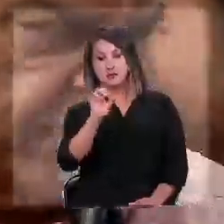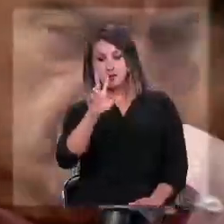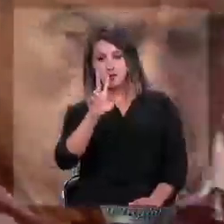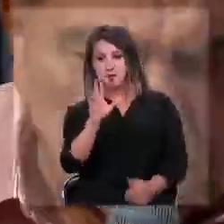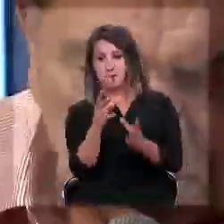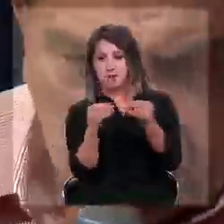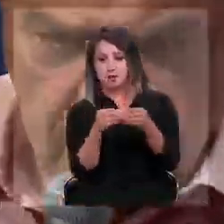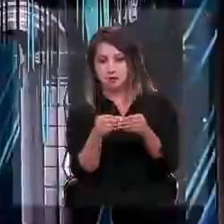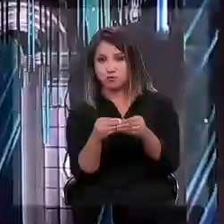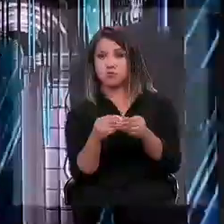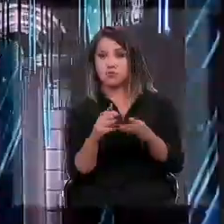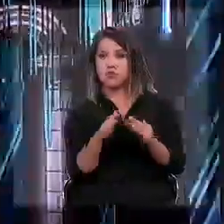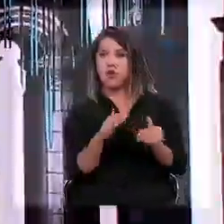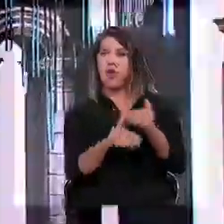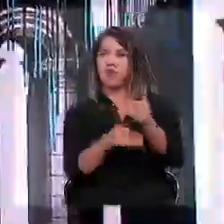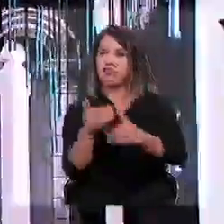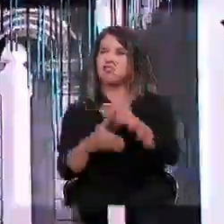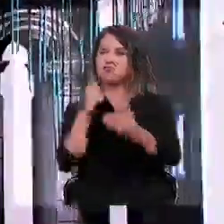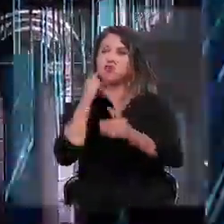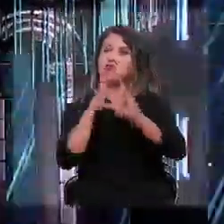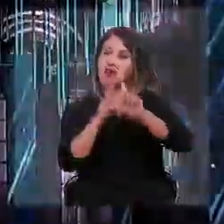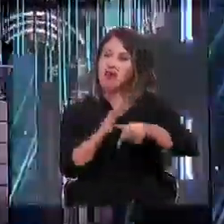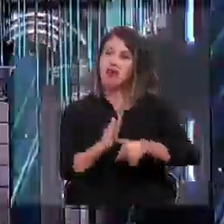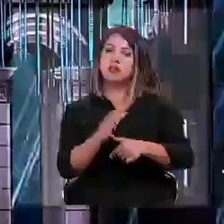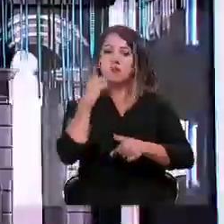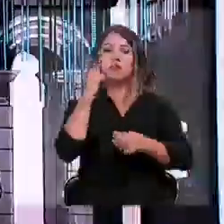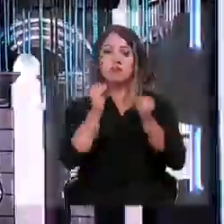9.136.770.508 pesos. Avanza lento, pero podemos decir